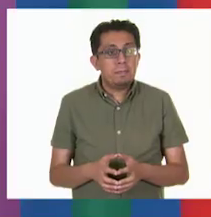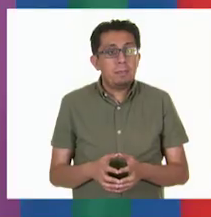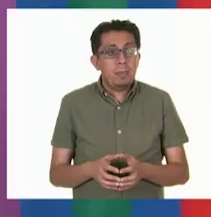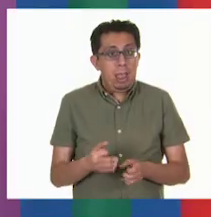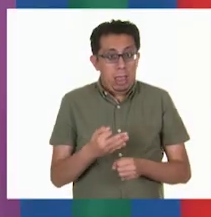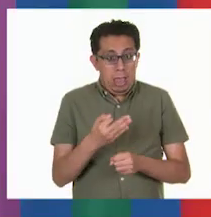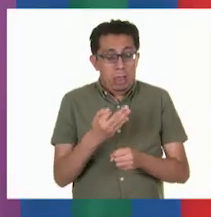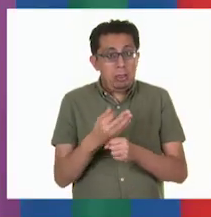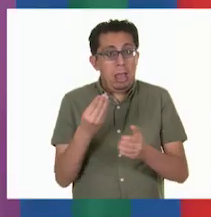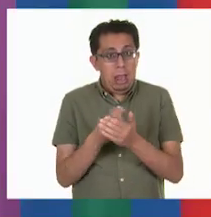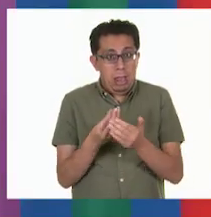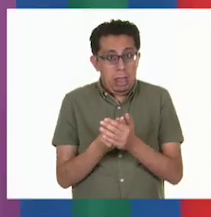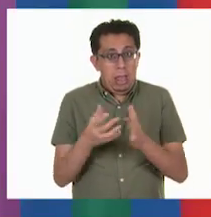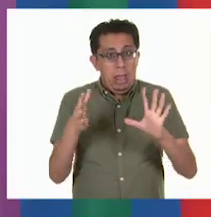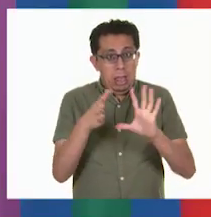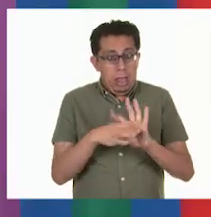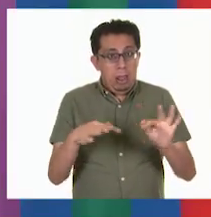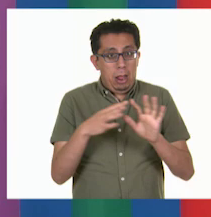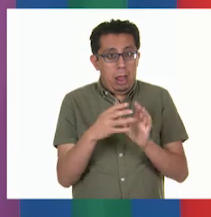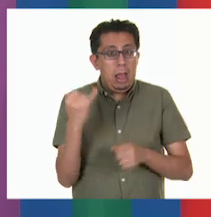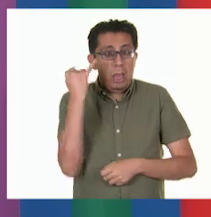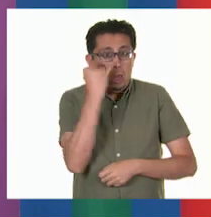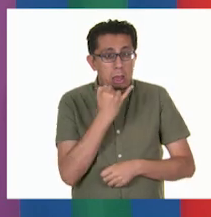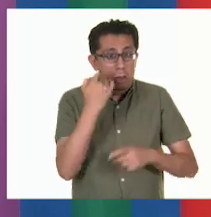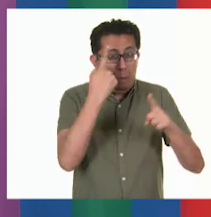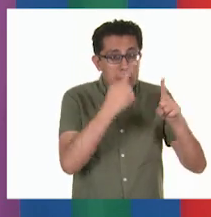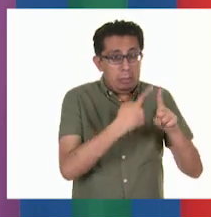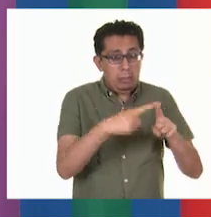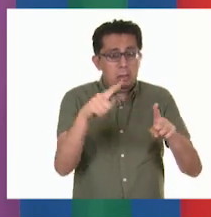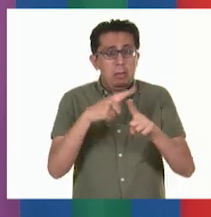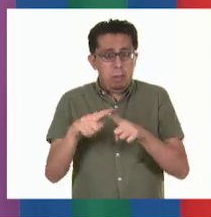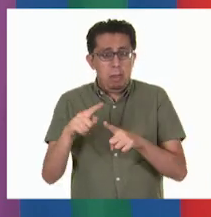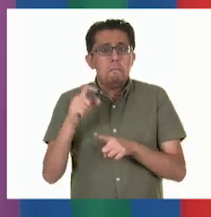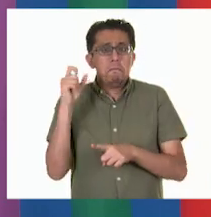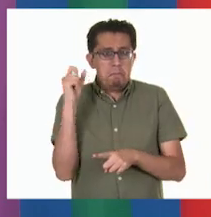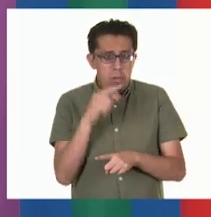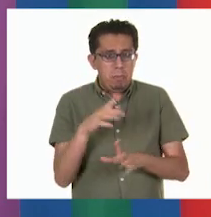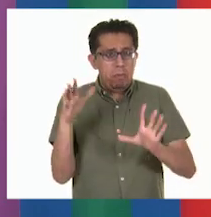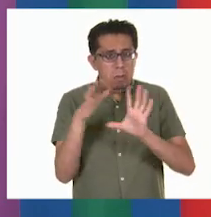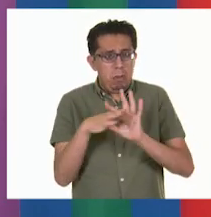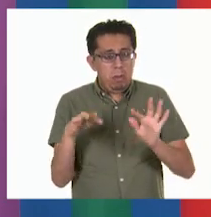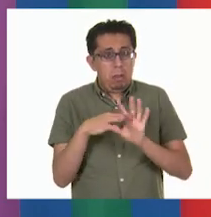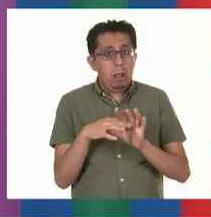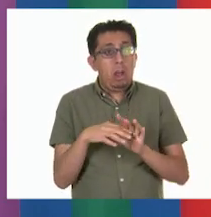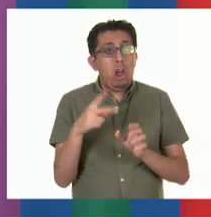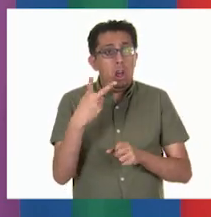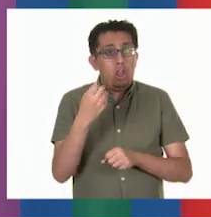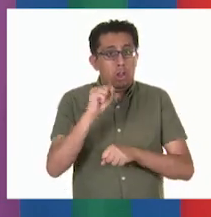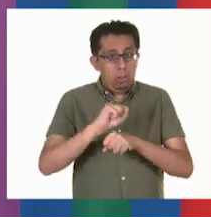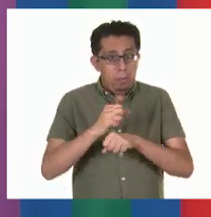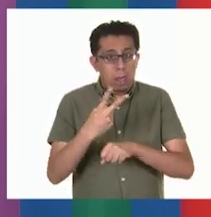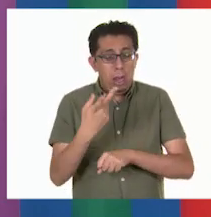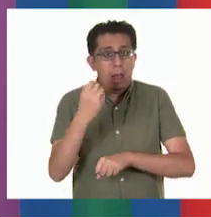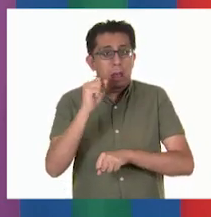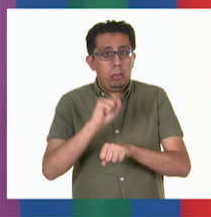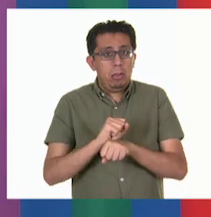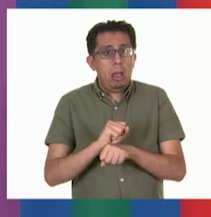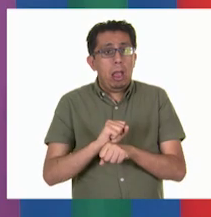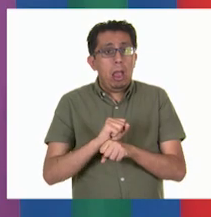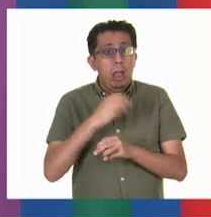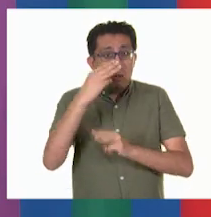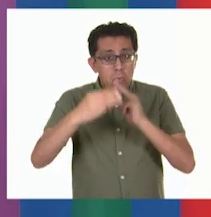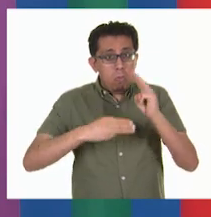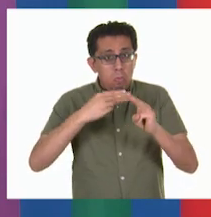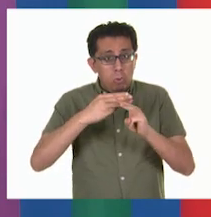clases donde se ha hablado de la diversidad lingüística, también se ha mencionado que cada 2 semanas desaparece en el mundo una